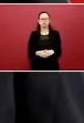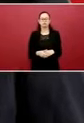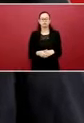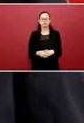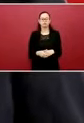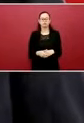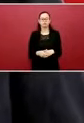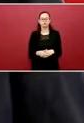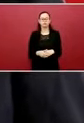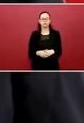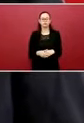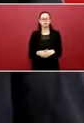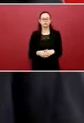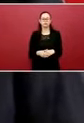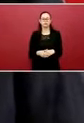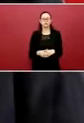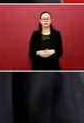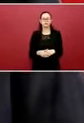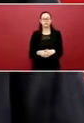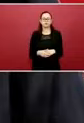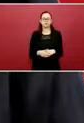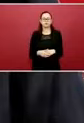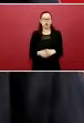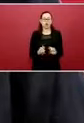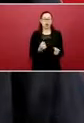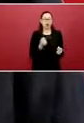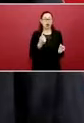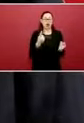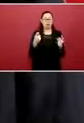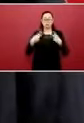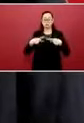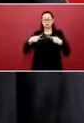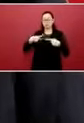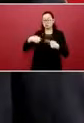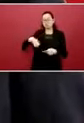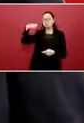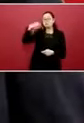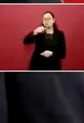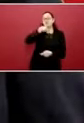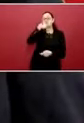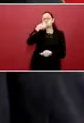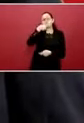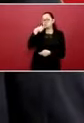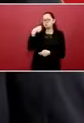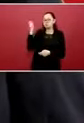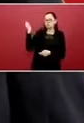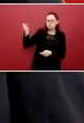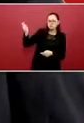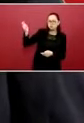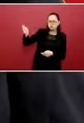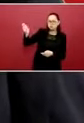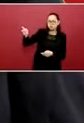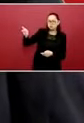Hay adultos mayores que tienen ingresos, que tienen recursos, de todas maneras